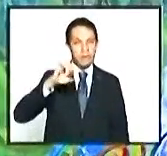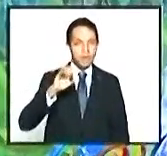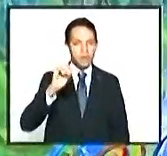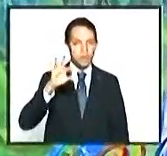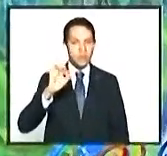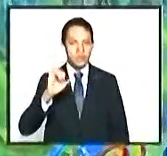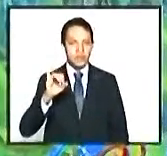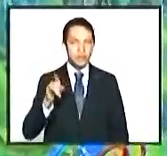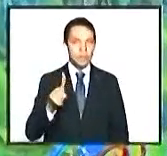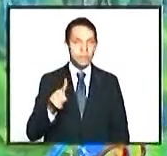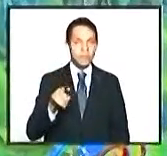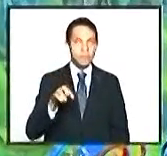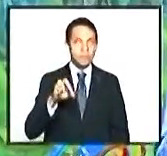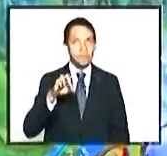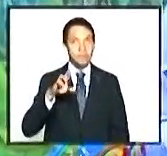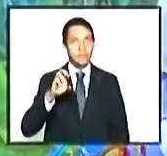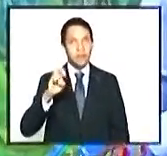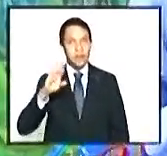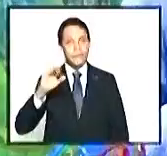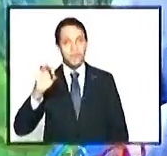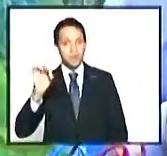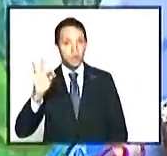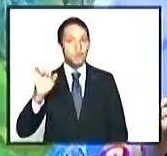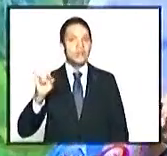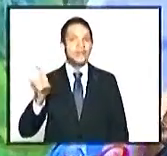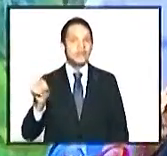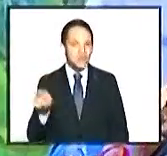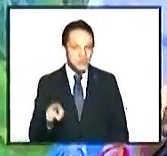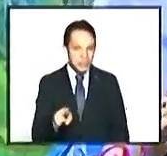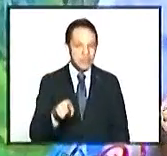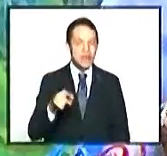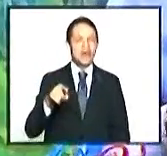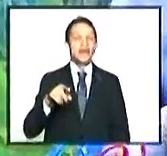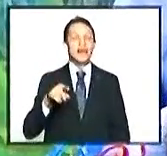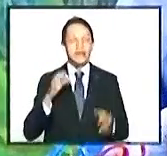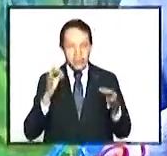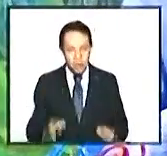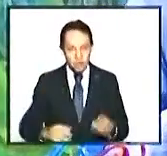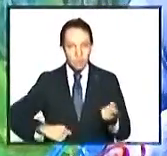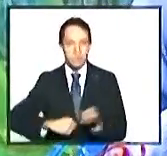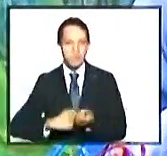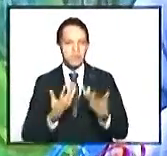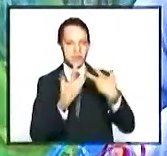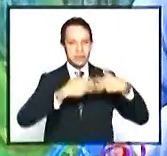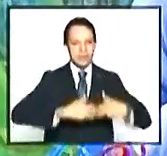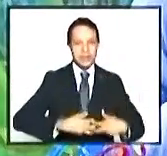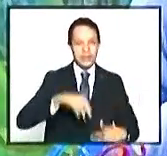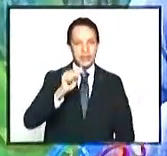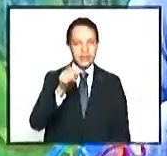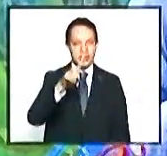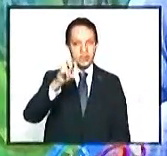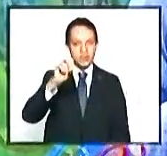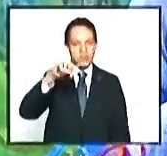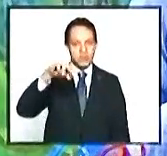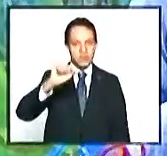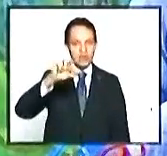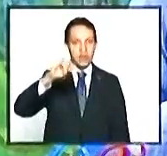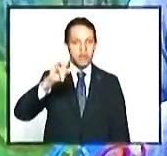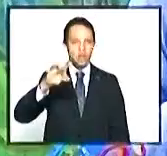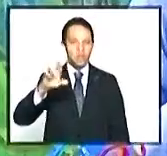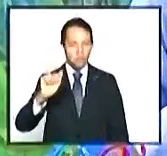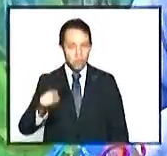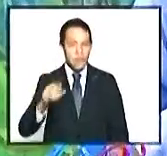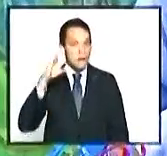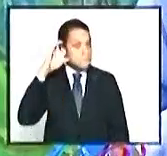todas estas actividades académicas son patrocinadas por Asonatura. Queremos que las personas de Medellín y